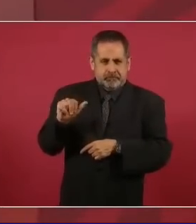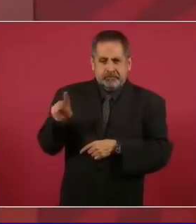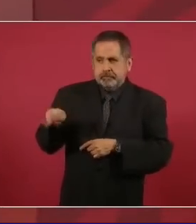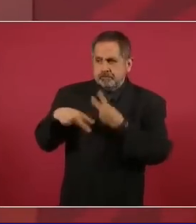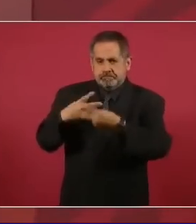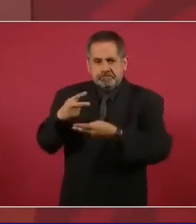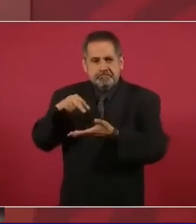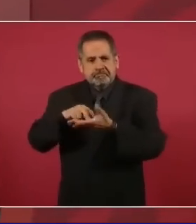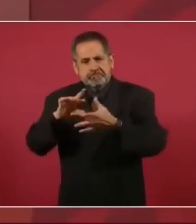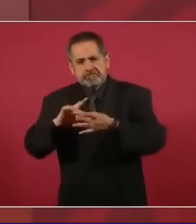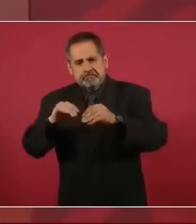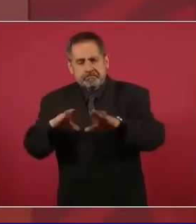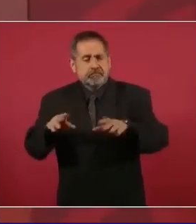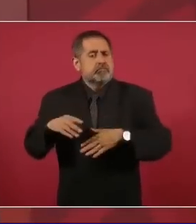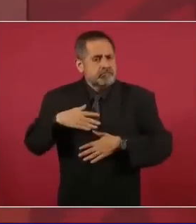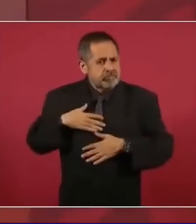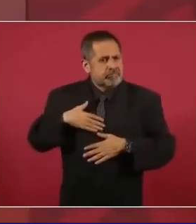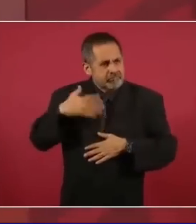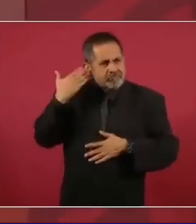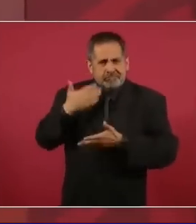cómo ayudar,